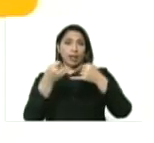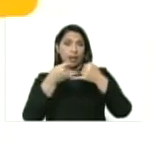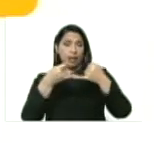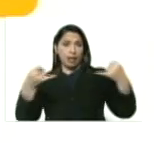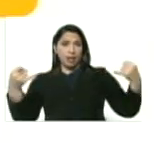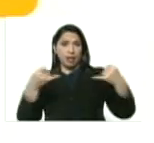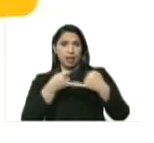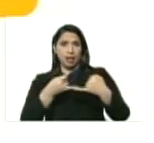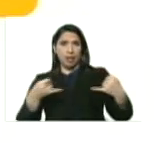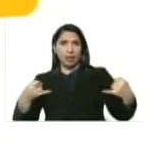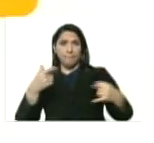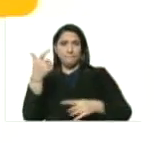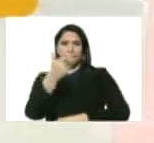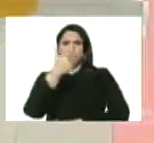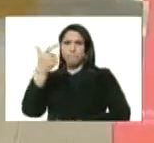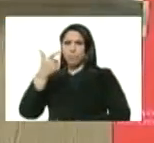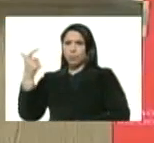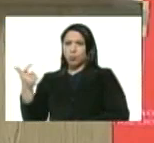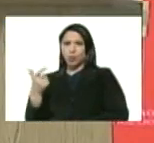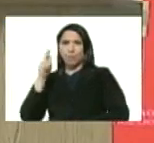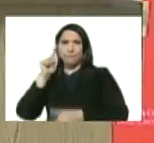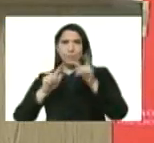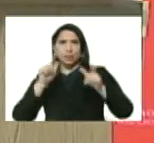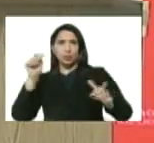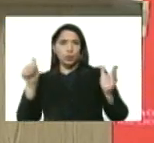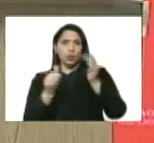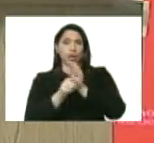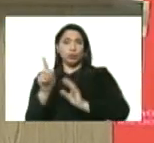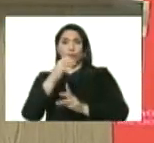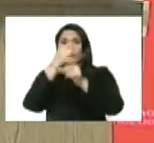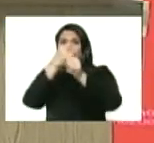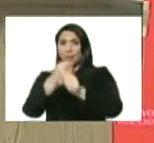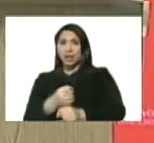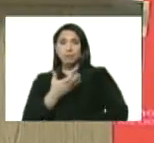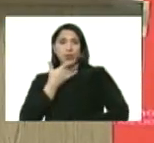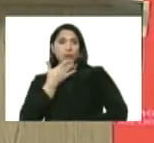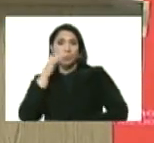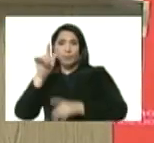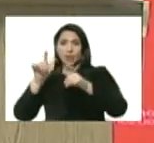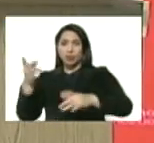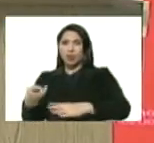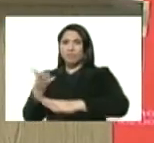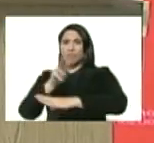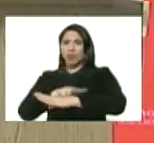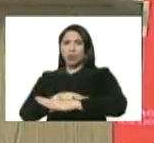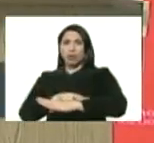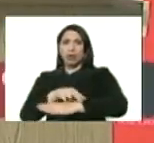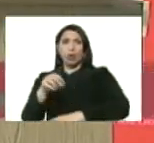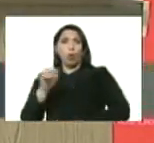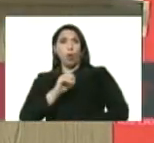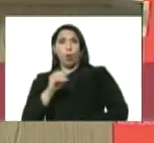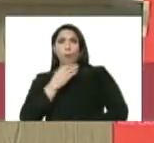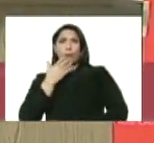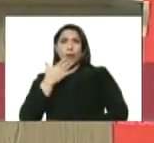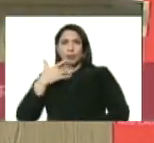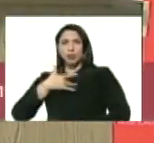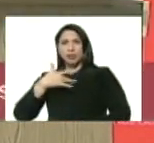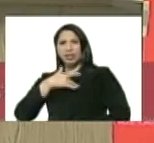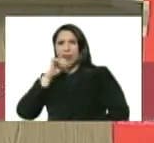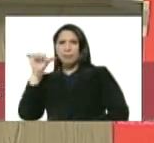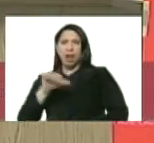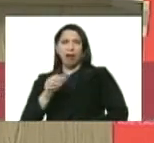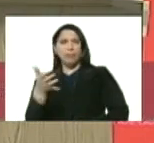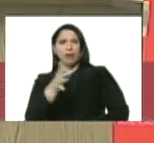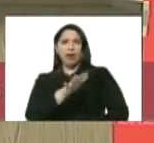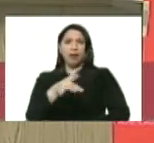de la búsqueda de los casos. No esperar que los casos se agraven, no esperar a que aparezcan síntomas